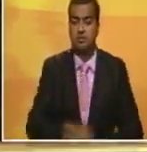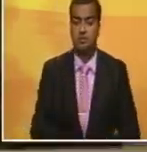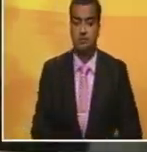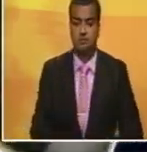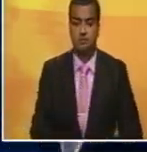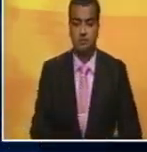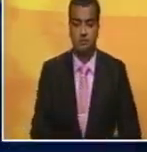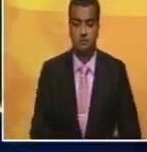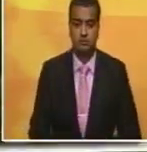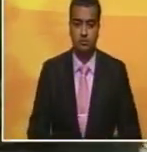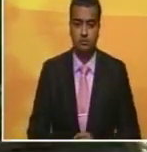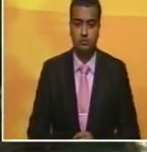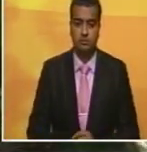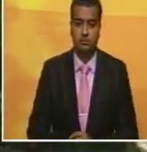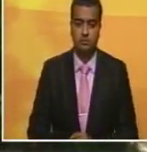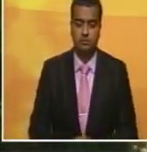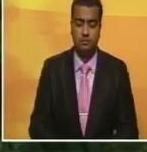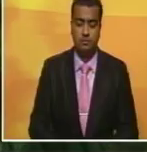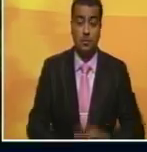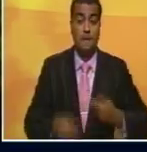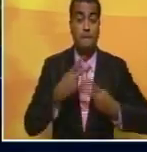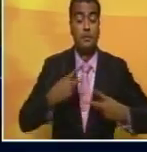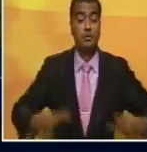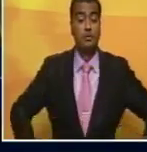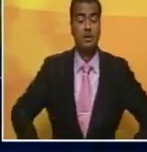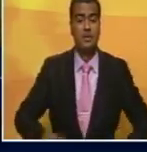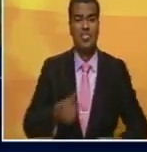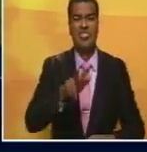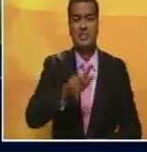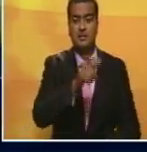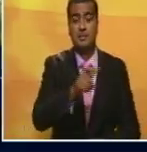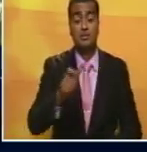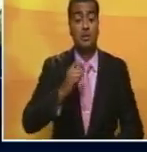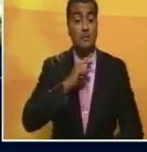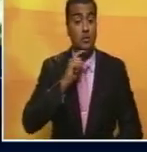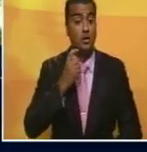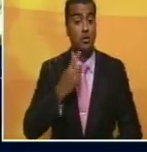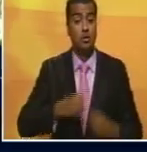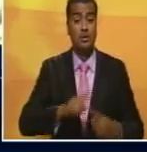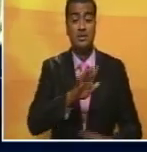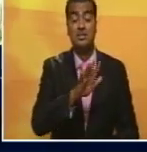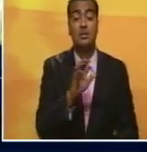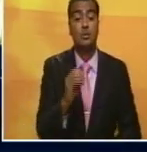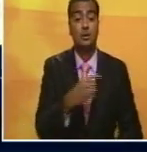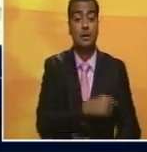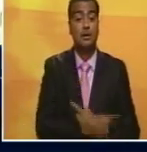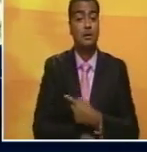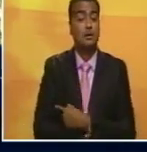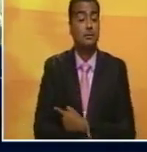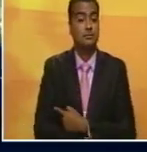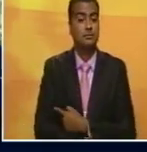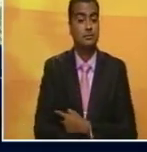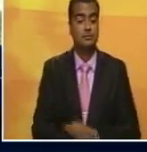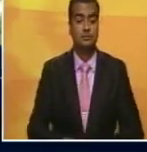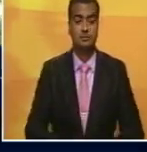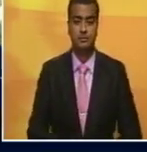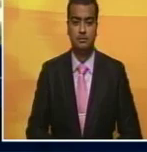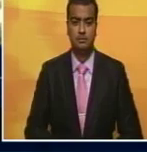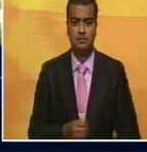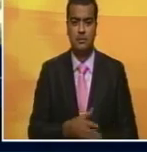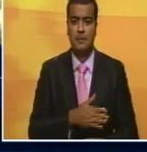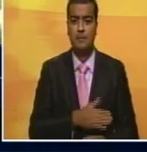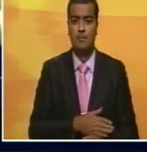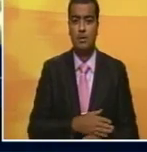jurídicos. En Portugal, al menos 13 personas murieron y otras 50 resultaron heridas en Madeira tras